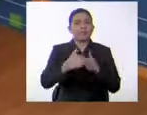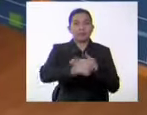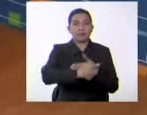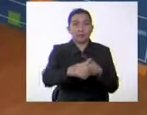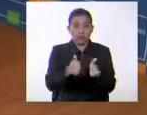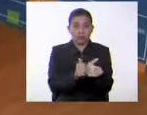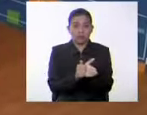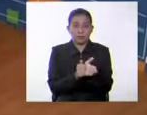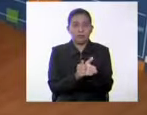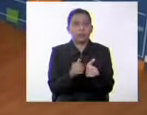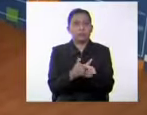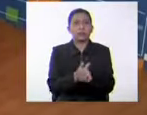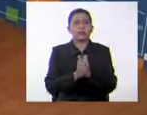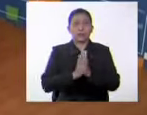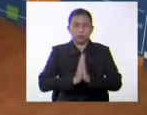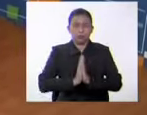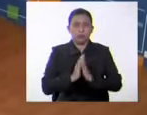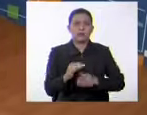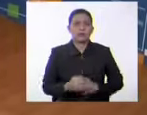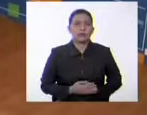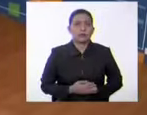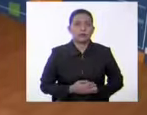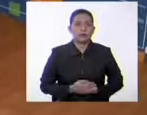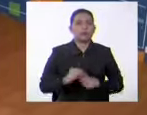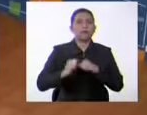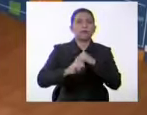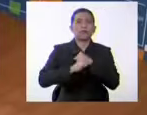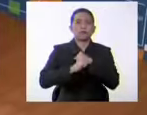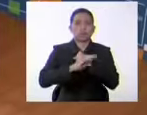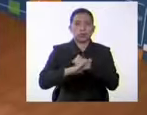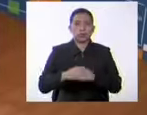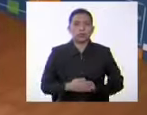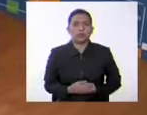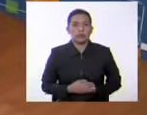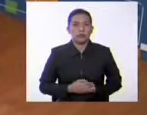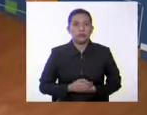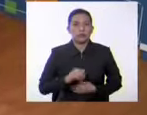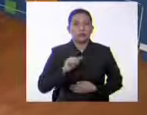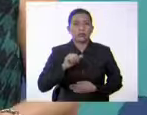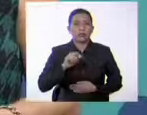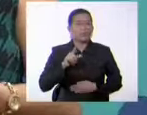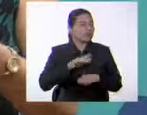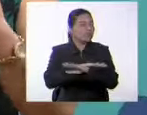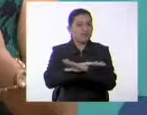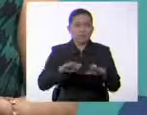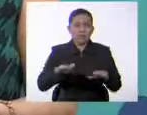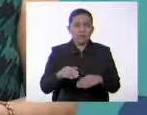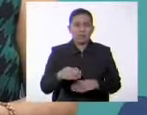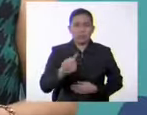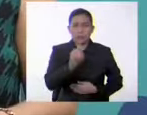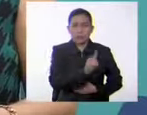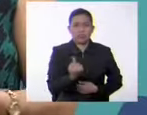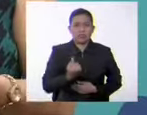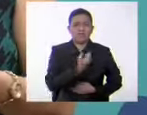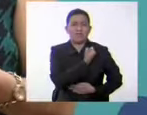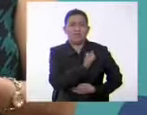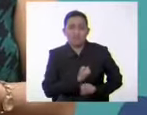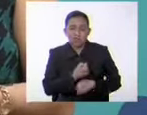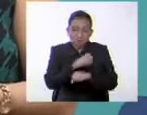Constituyente que se haga una declaratoria de la abolición de la esclavitud. Hay que decir